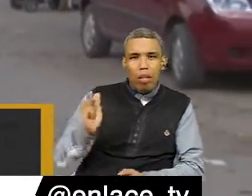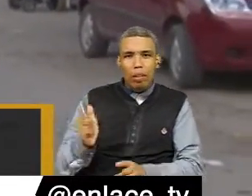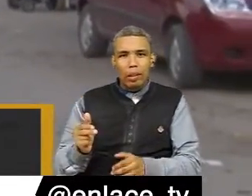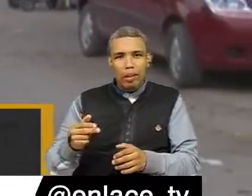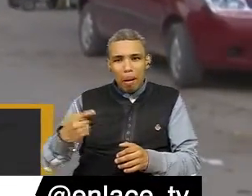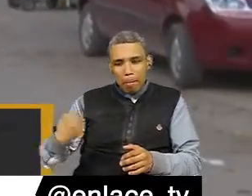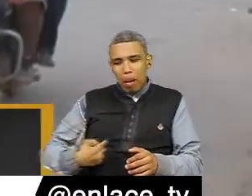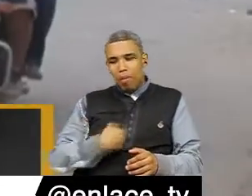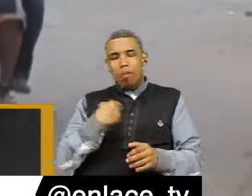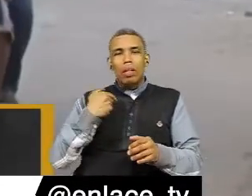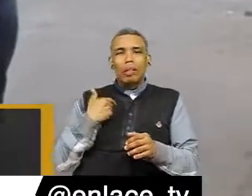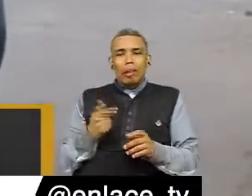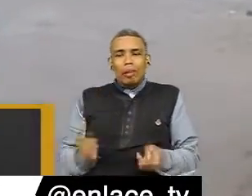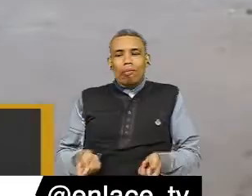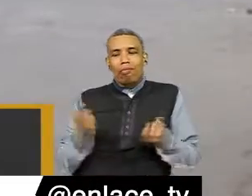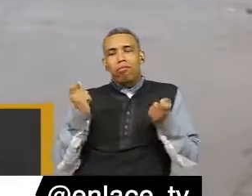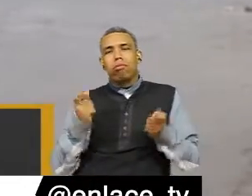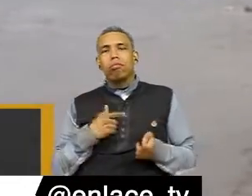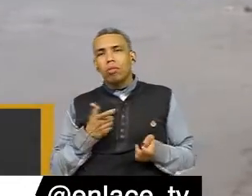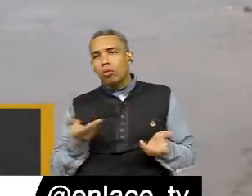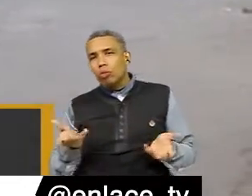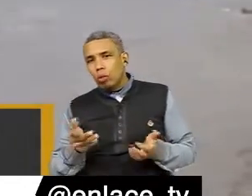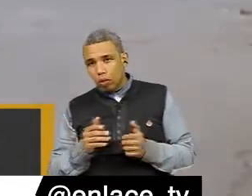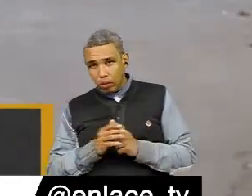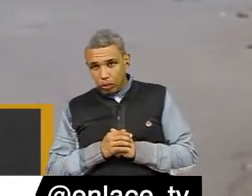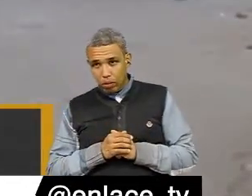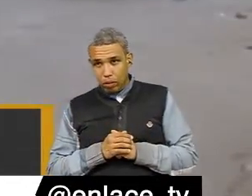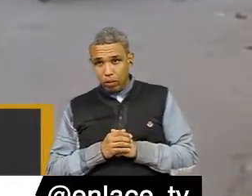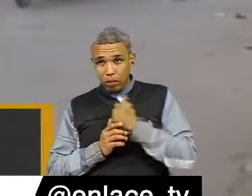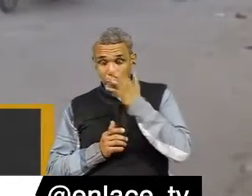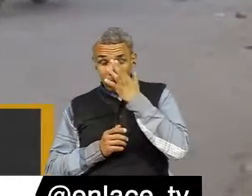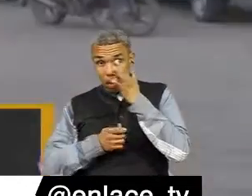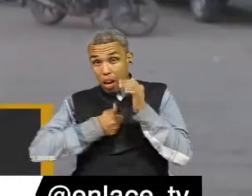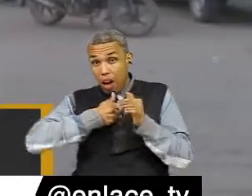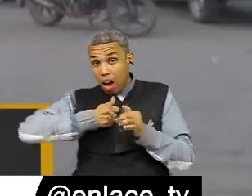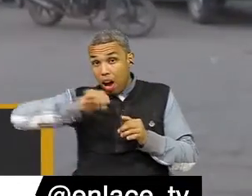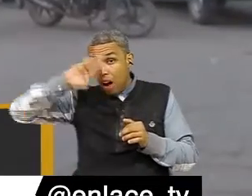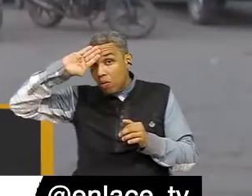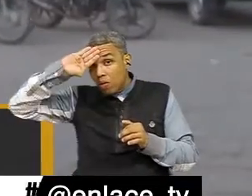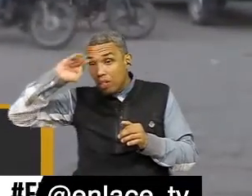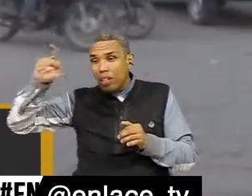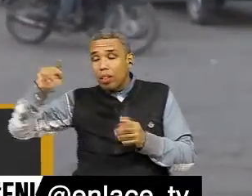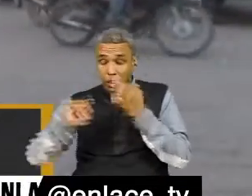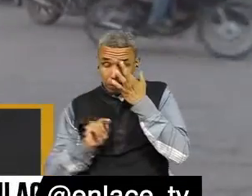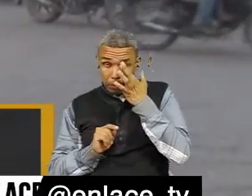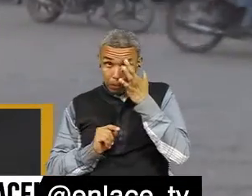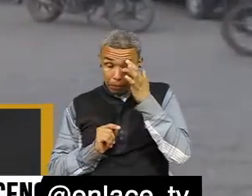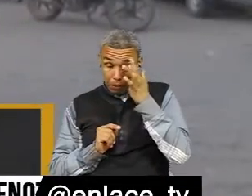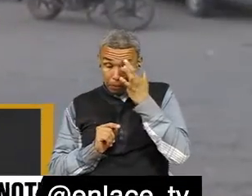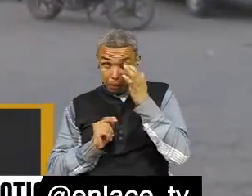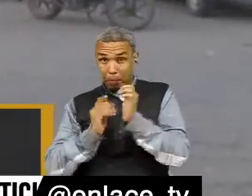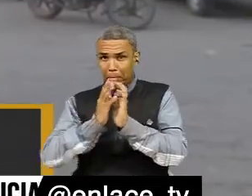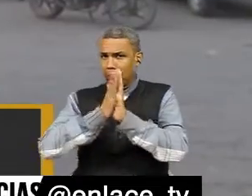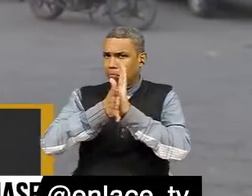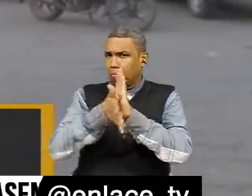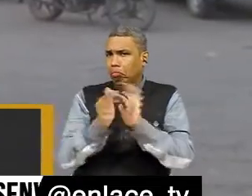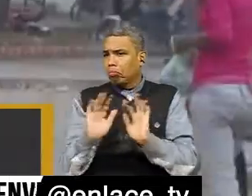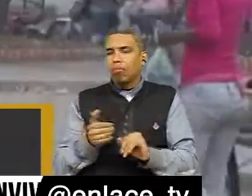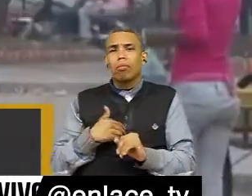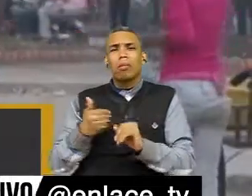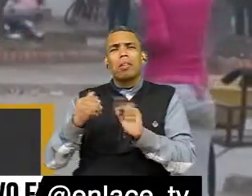del municipio de Agua Chica, en el Cesar. Enlace Noticias conoció que los tres hombres se encontraban departiendo en un establecimiento abierto al público cuando